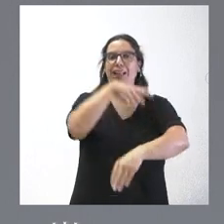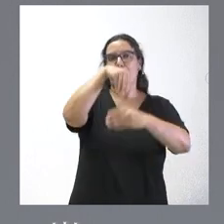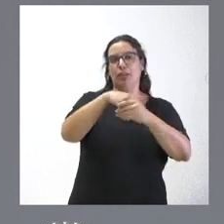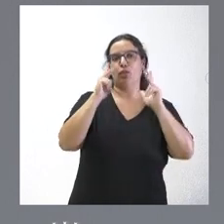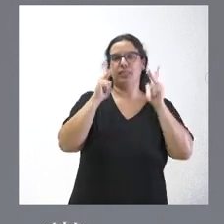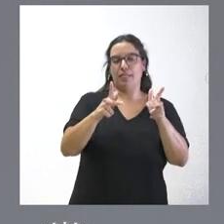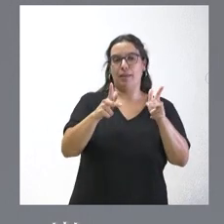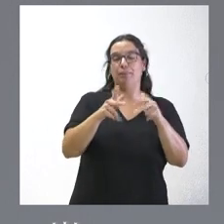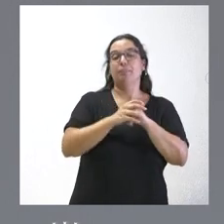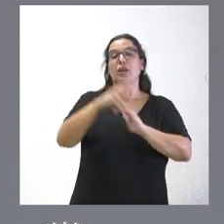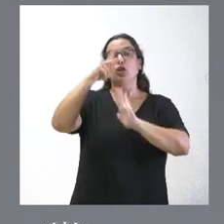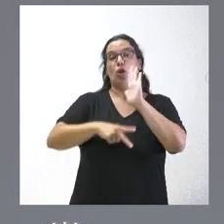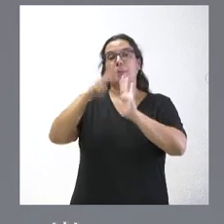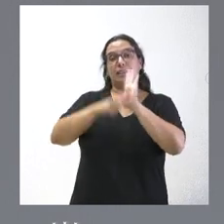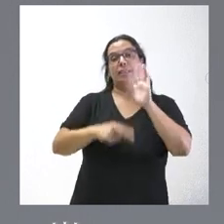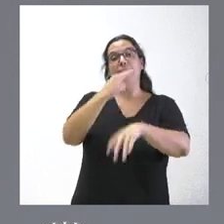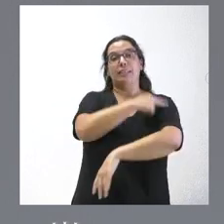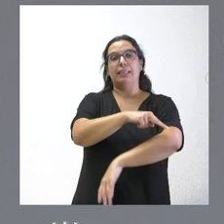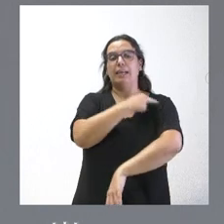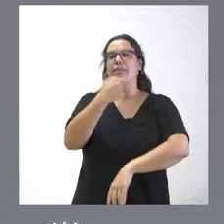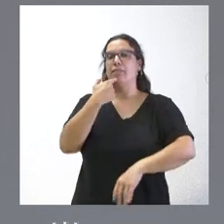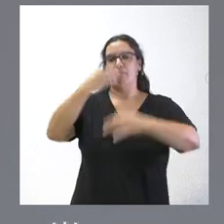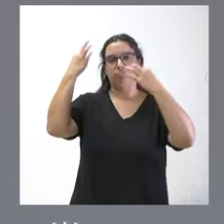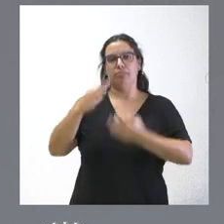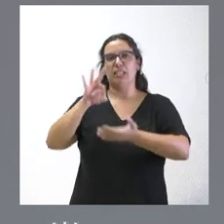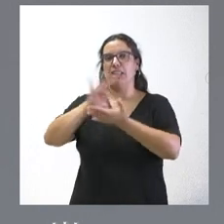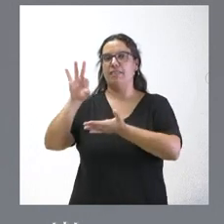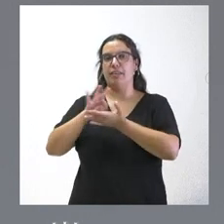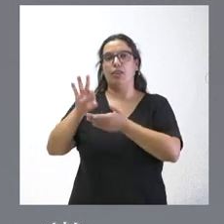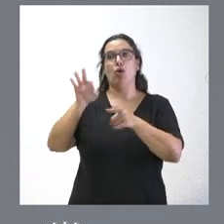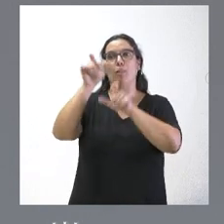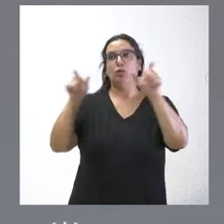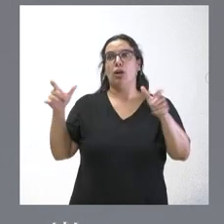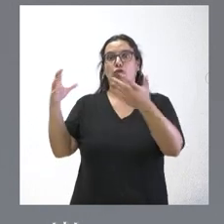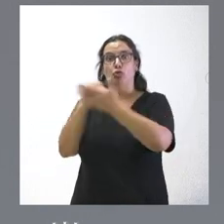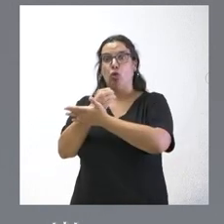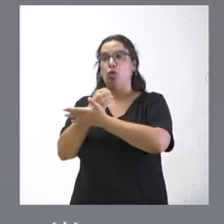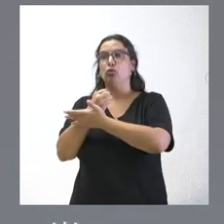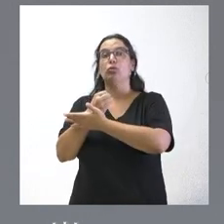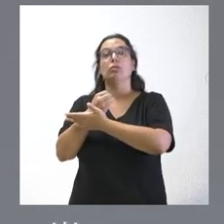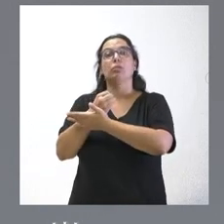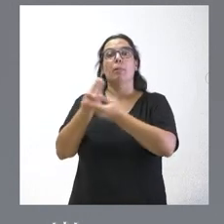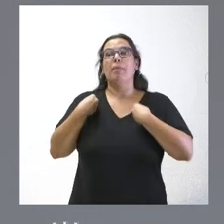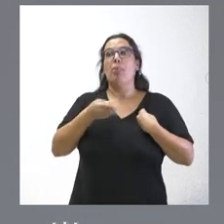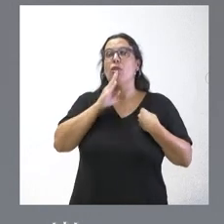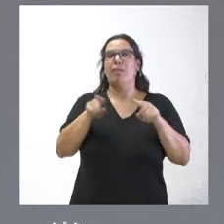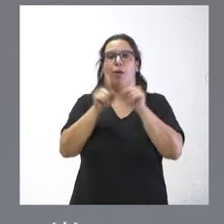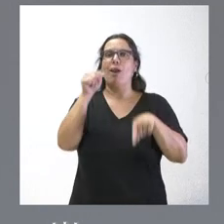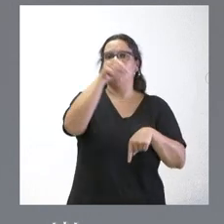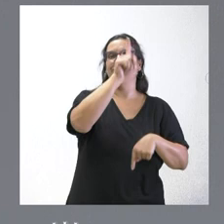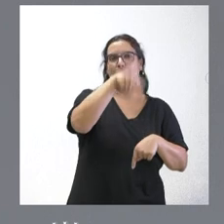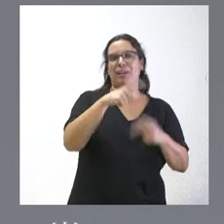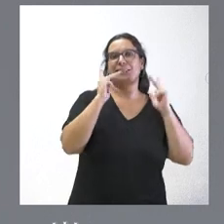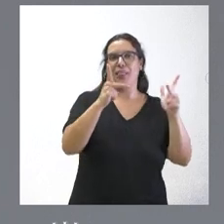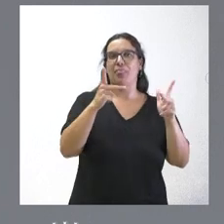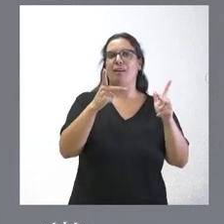residencia es la normativa en materia sanitaria garantiza la cartera de servicios para todos los ciudadanos independientemente del lugar de residencia y ahí va incluido